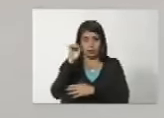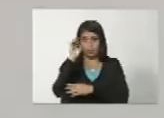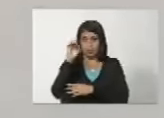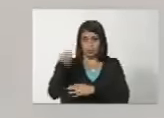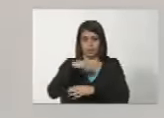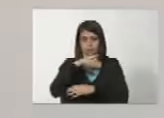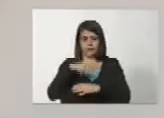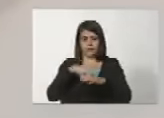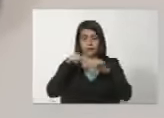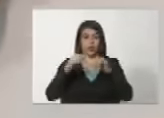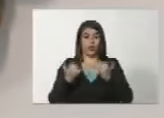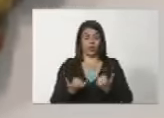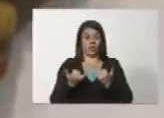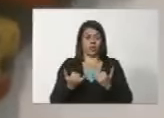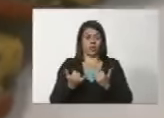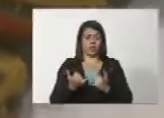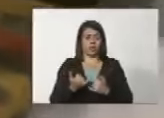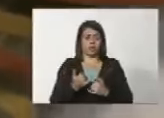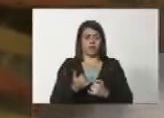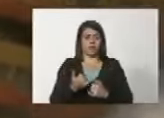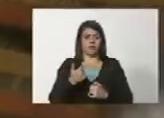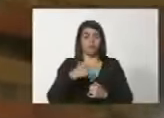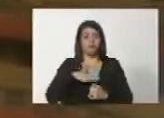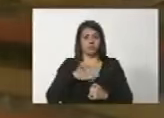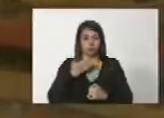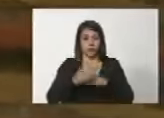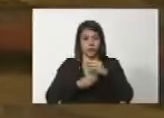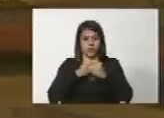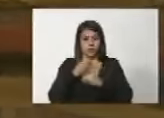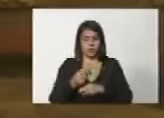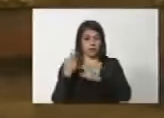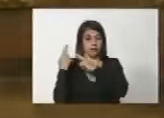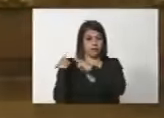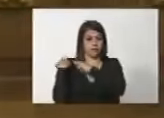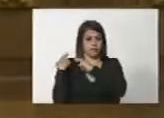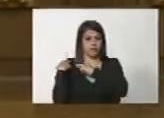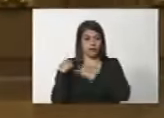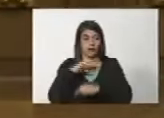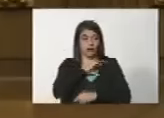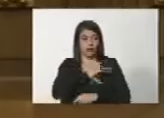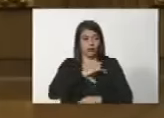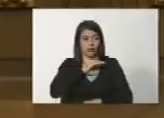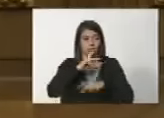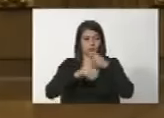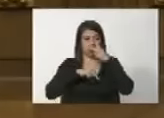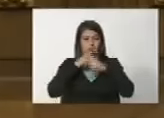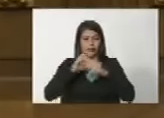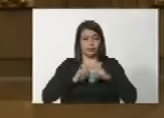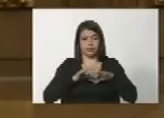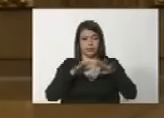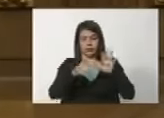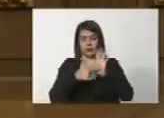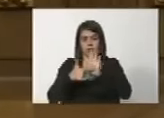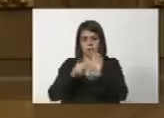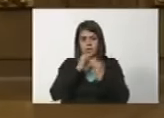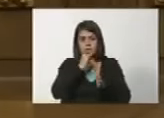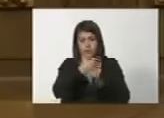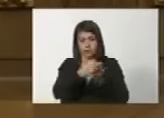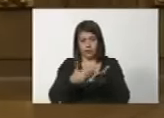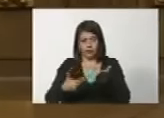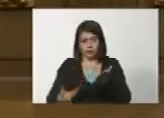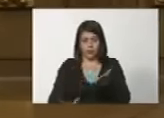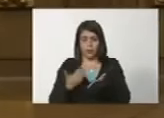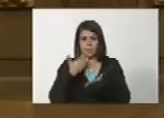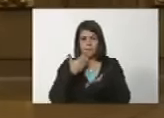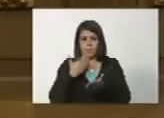Nacional. En esta oportunidad me corresponde, en representación de la Comisión de Política Exterior, presentar el informe